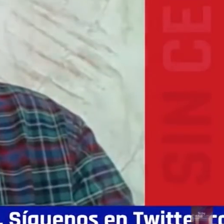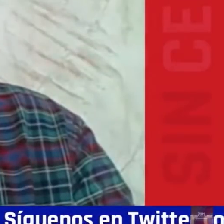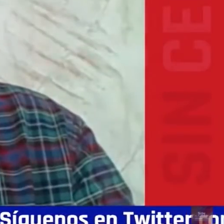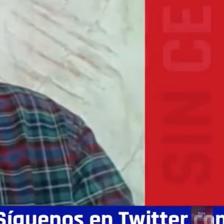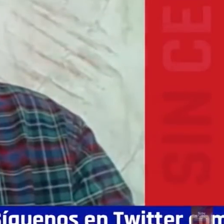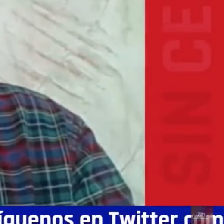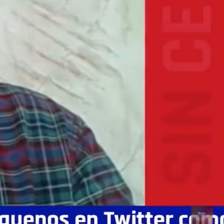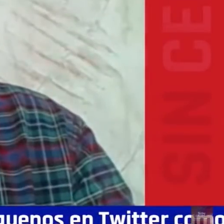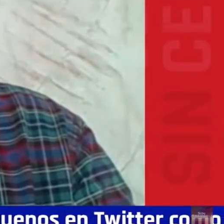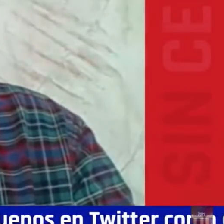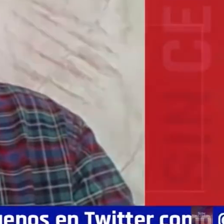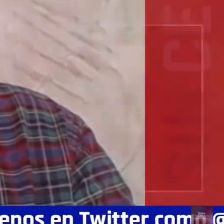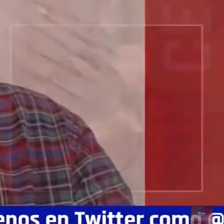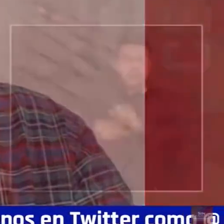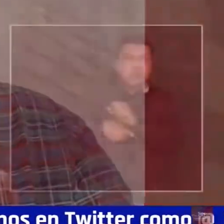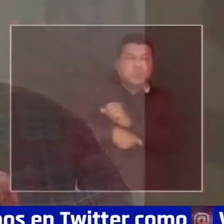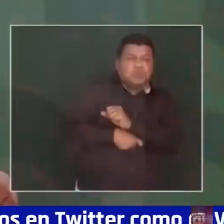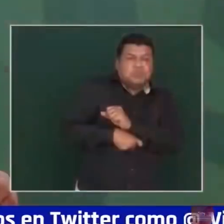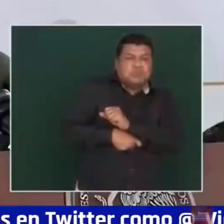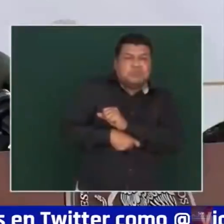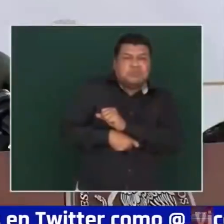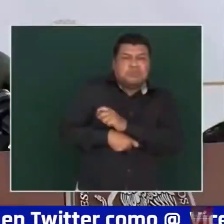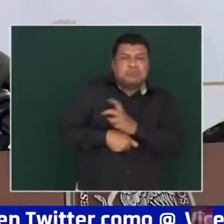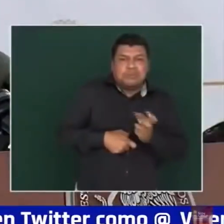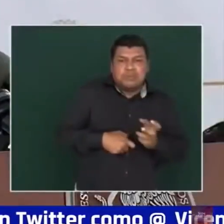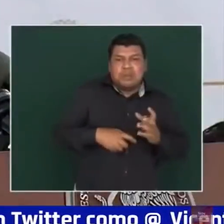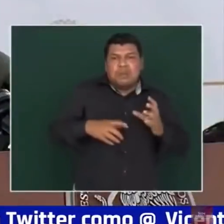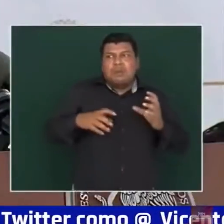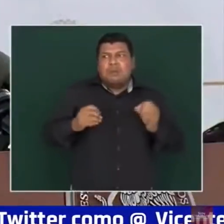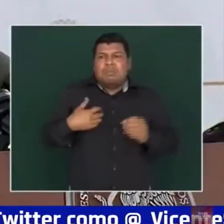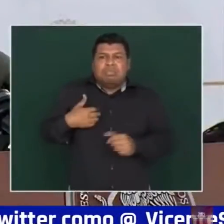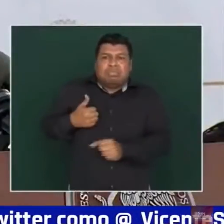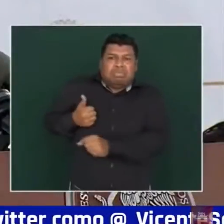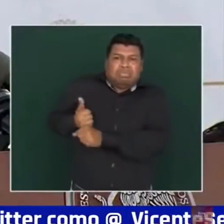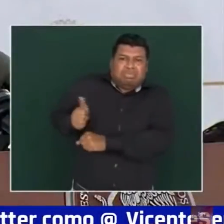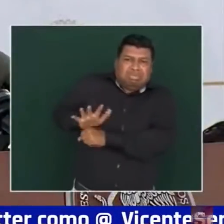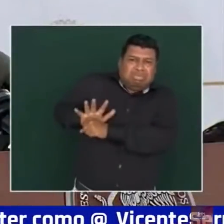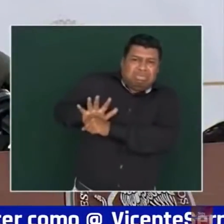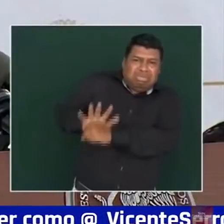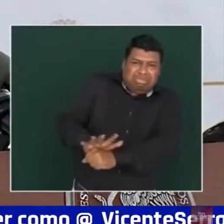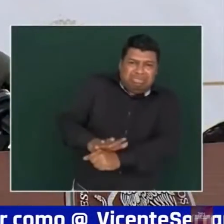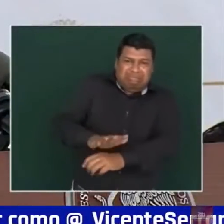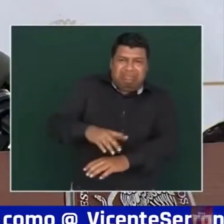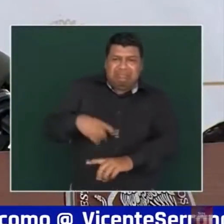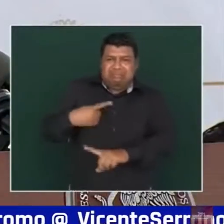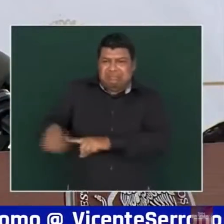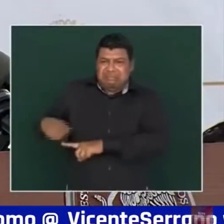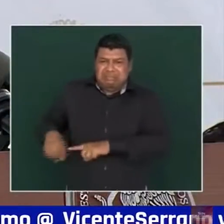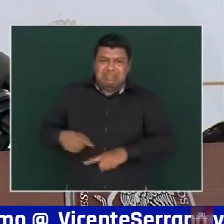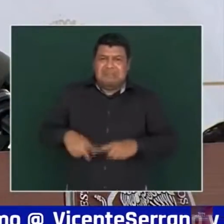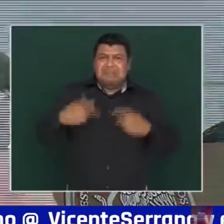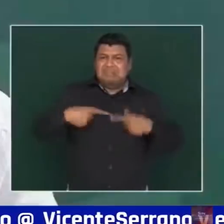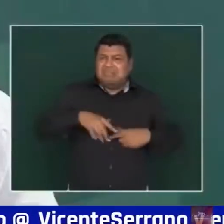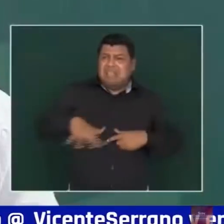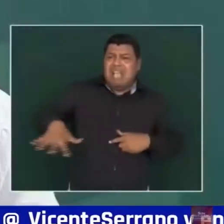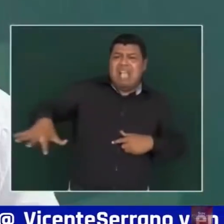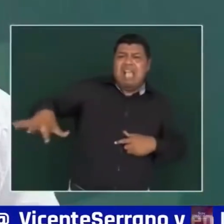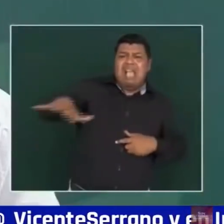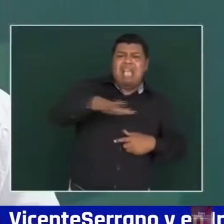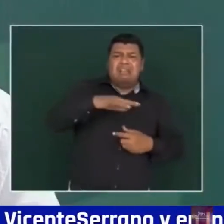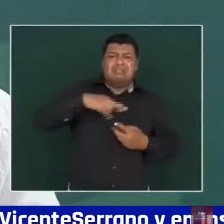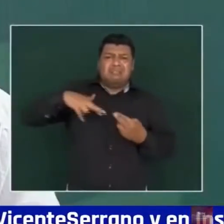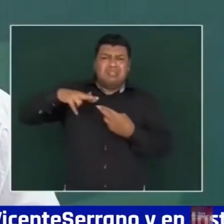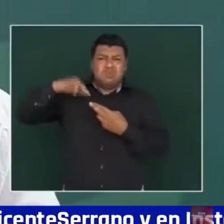Manuel López Obrador conoce desde ese entonces pues lo perjudicial que es este sistema